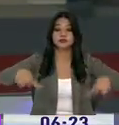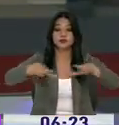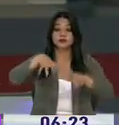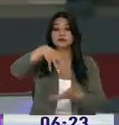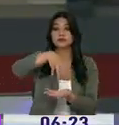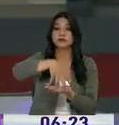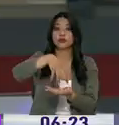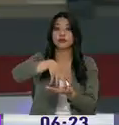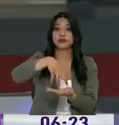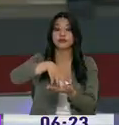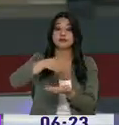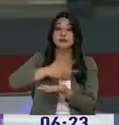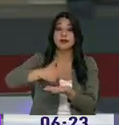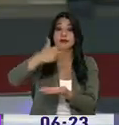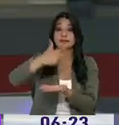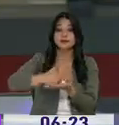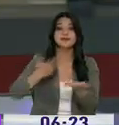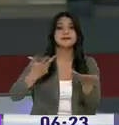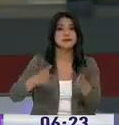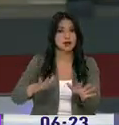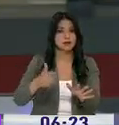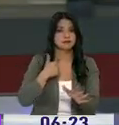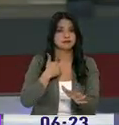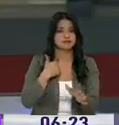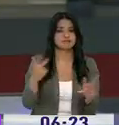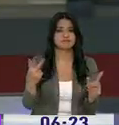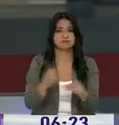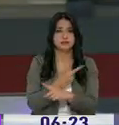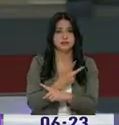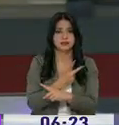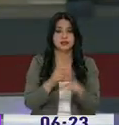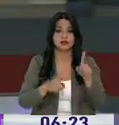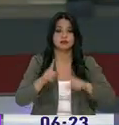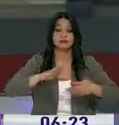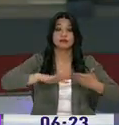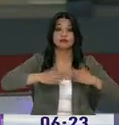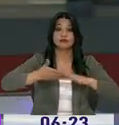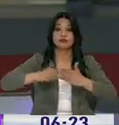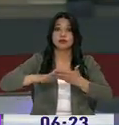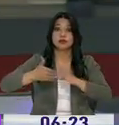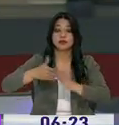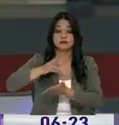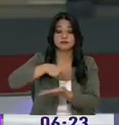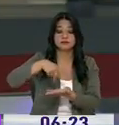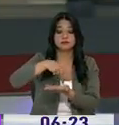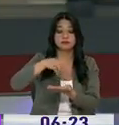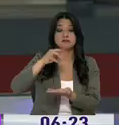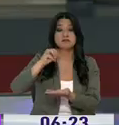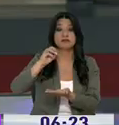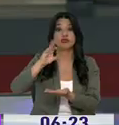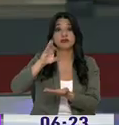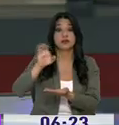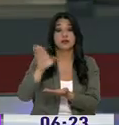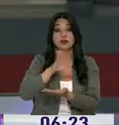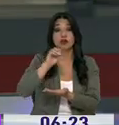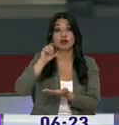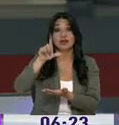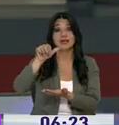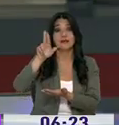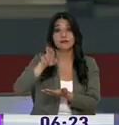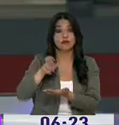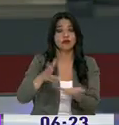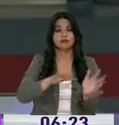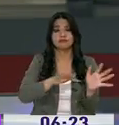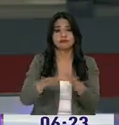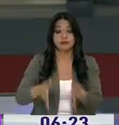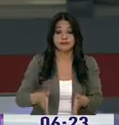del Carchi deja los primeros estragos. Varias comunidades de la parroquia de Monte Olivo se encuentran